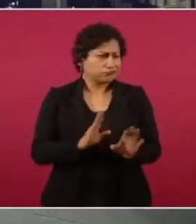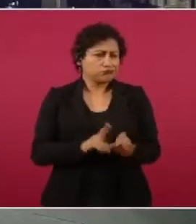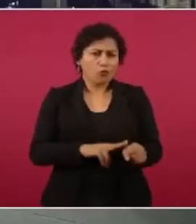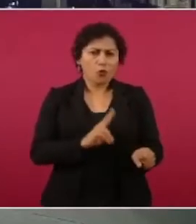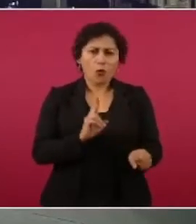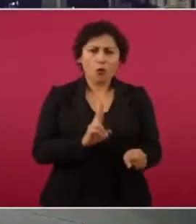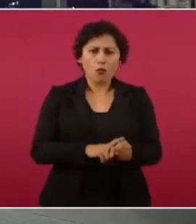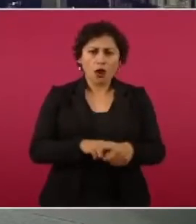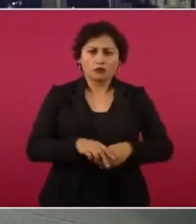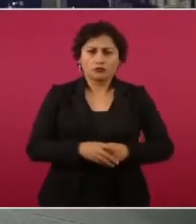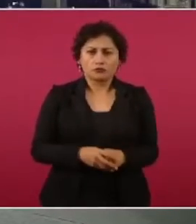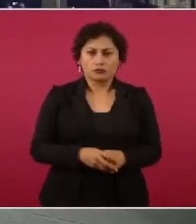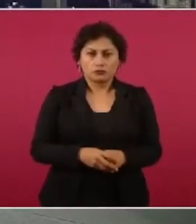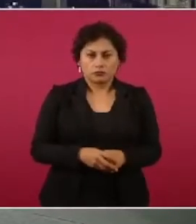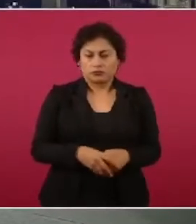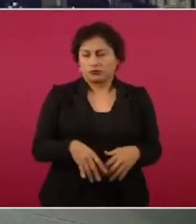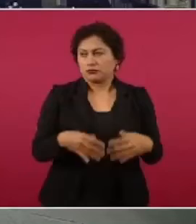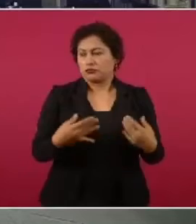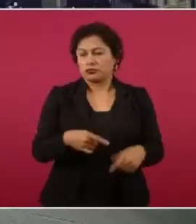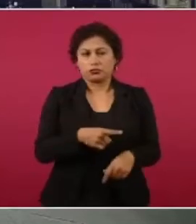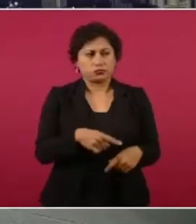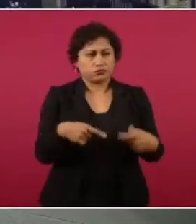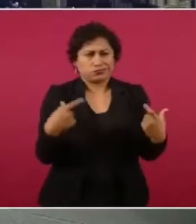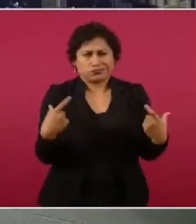Y muy rico.